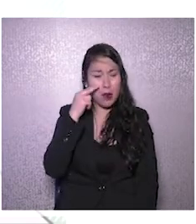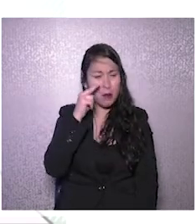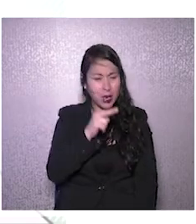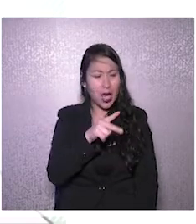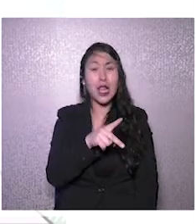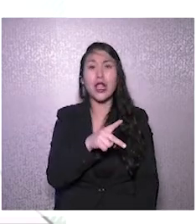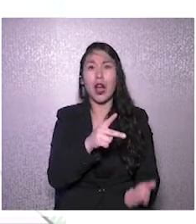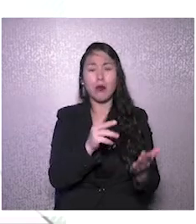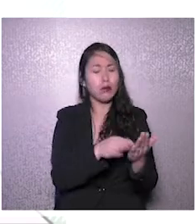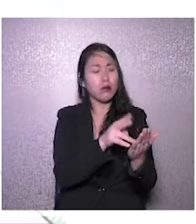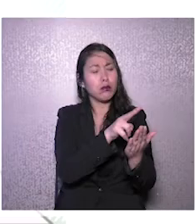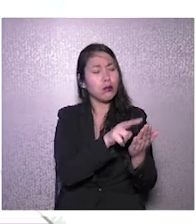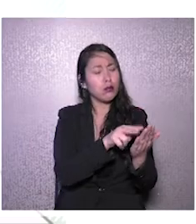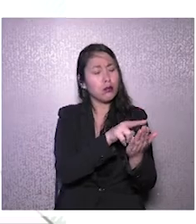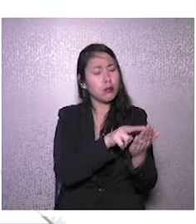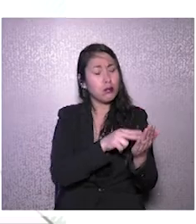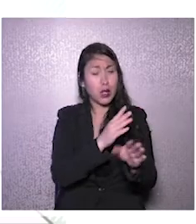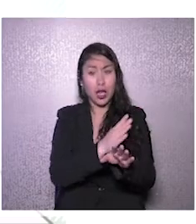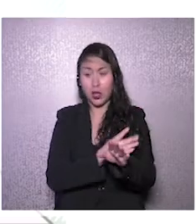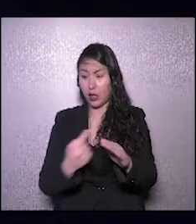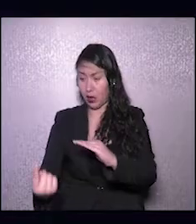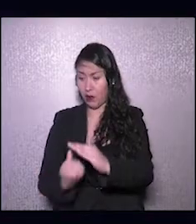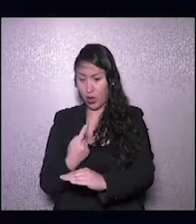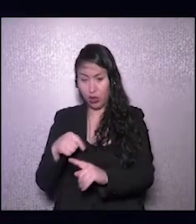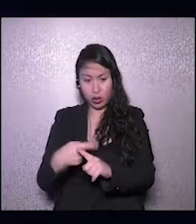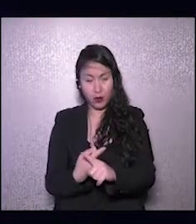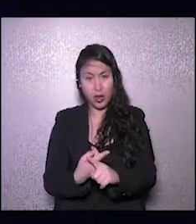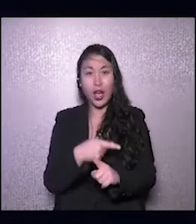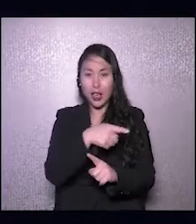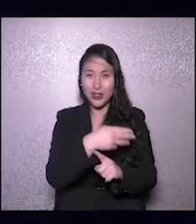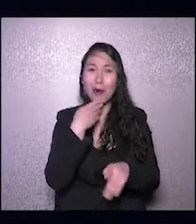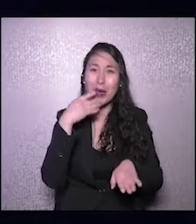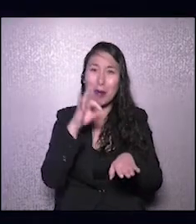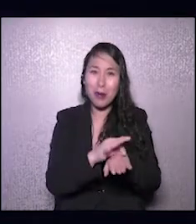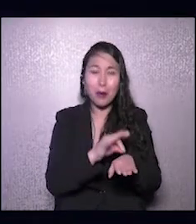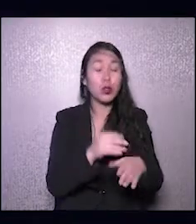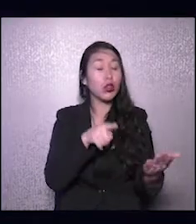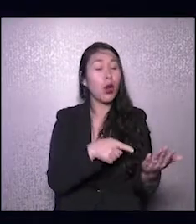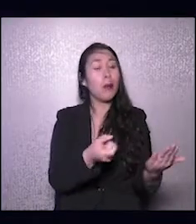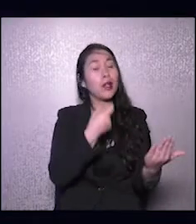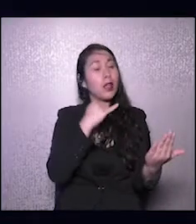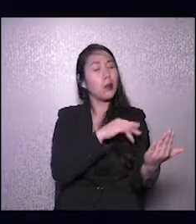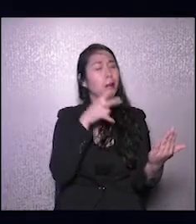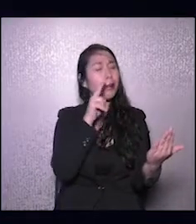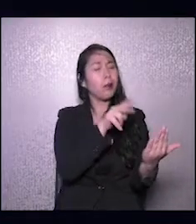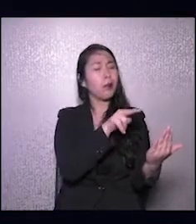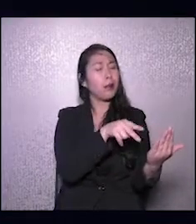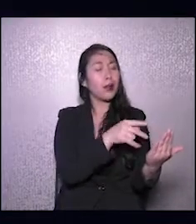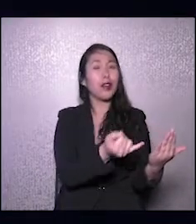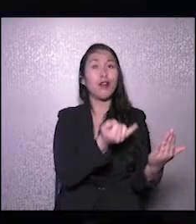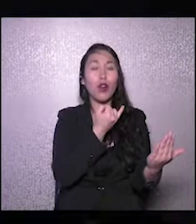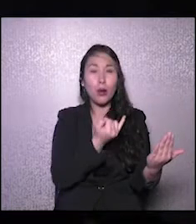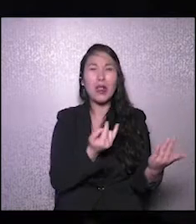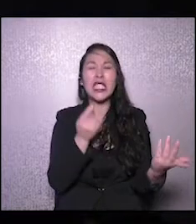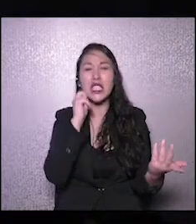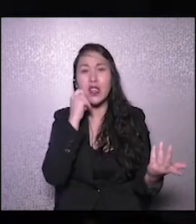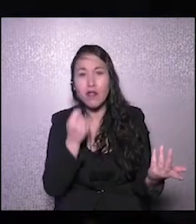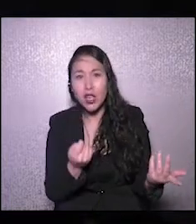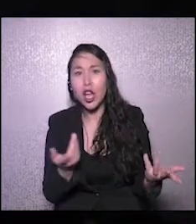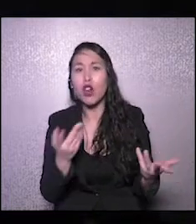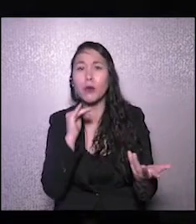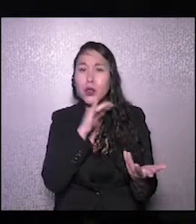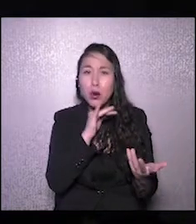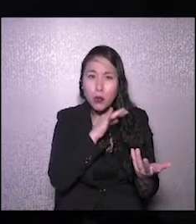material educativo antes de la próxima consulta, eso es una intervención clínica. ¿Sí? Hay que ir a medirla y ver qué impacto tiene, qué costo tiene, qué repercusión